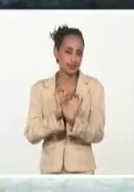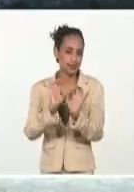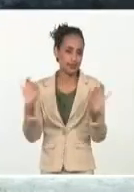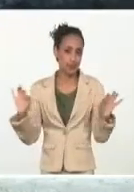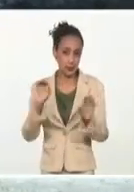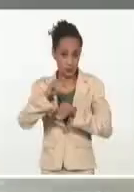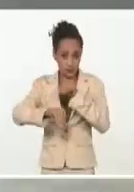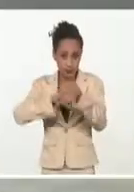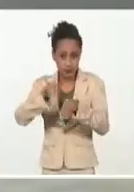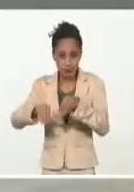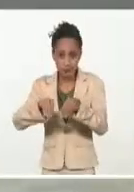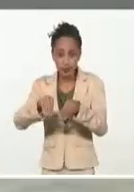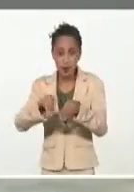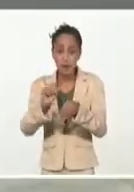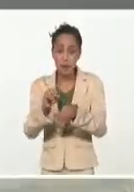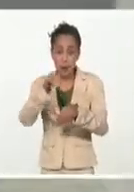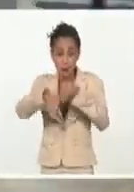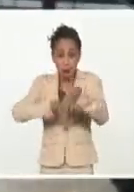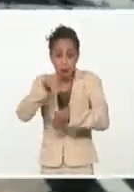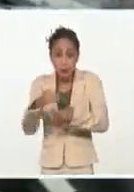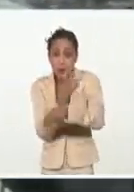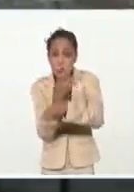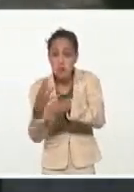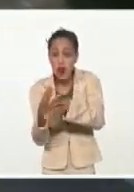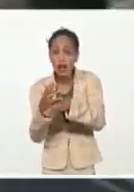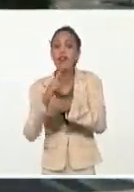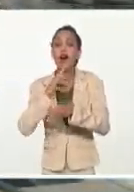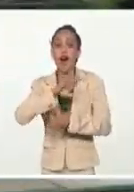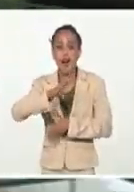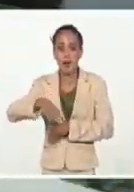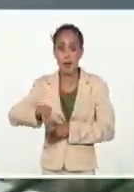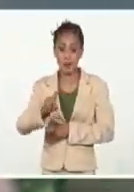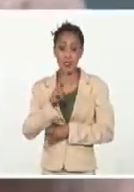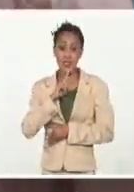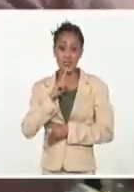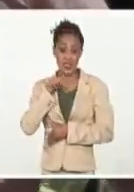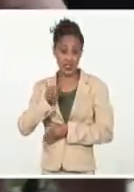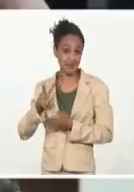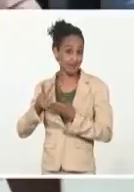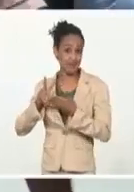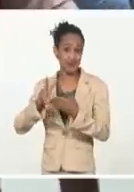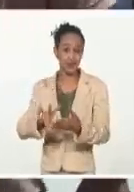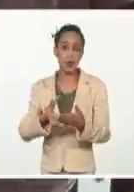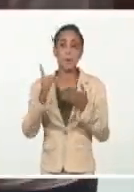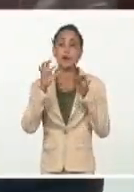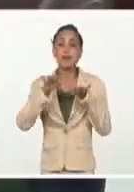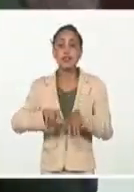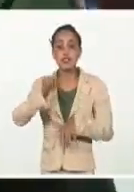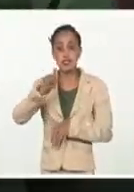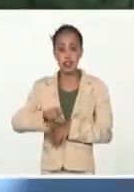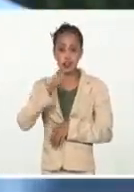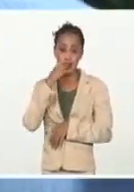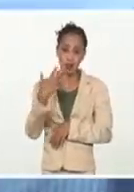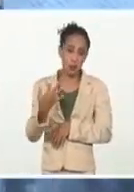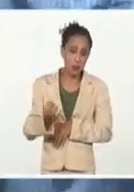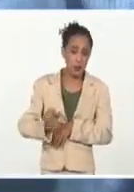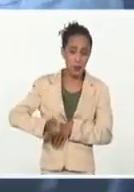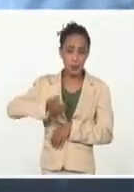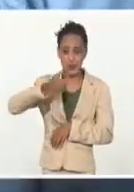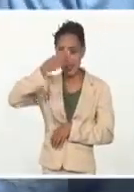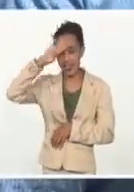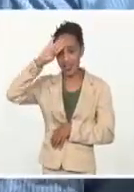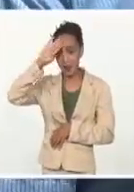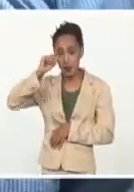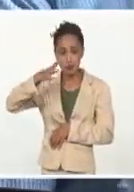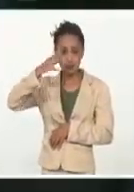plantas en agua hasta sus instalaciones llegó este viernes el primer secretario del comité central del partido y presidente de la república de cuba